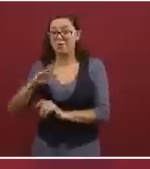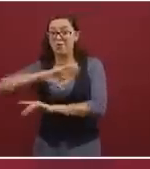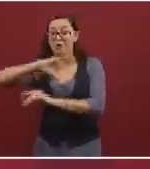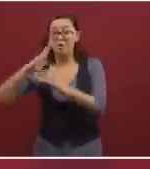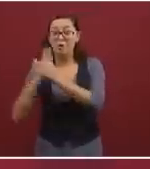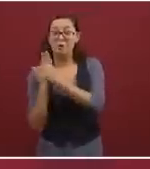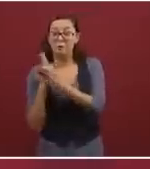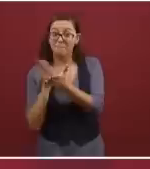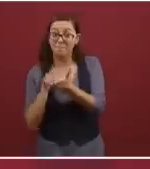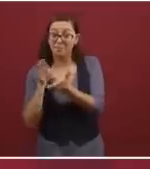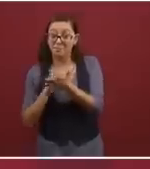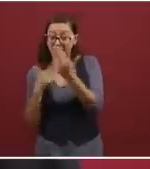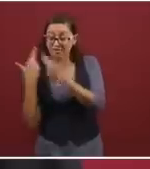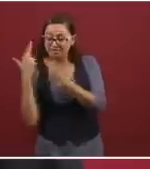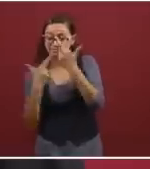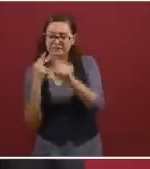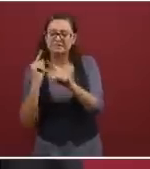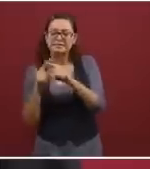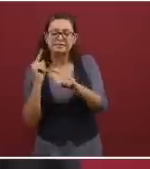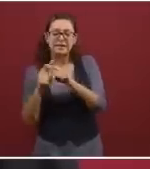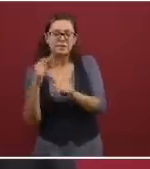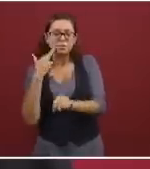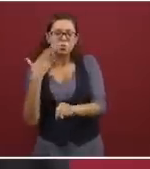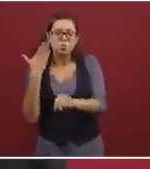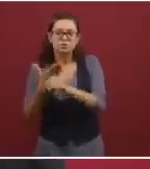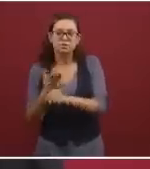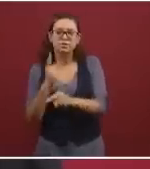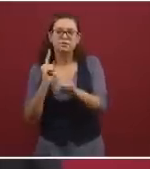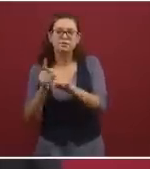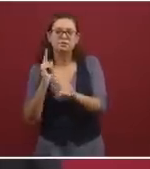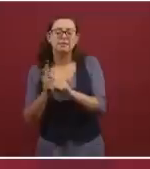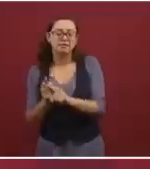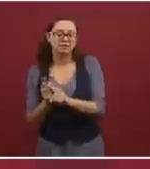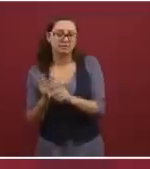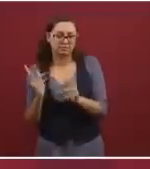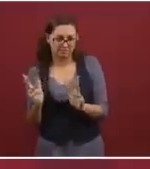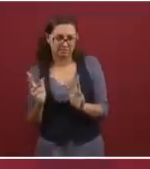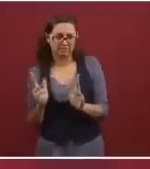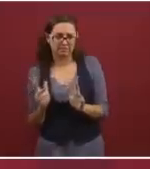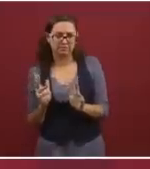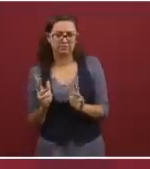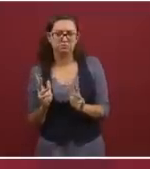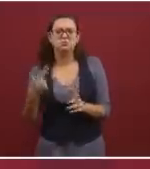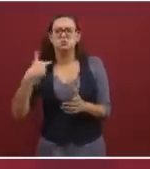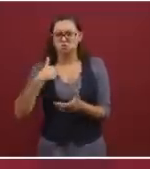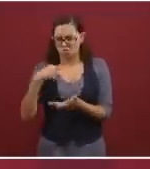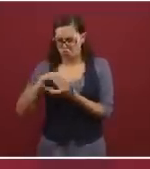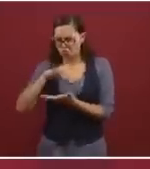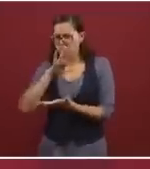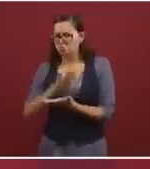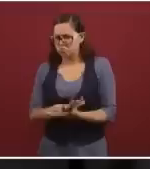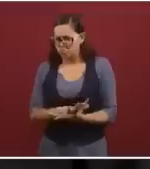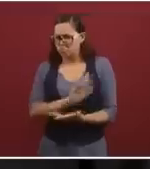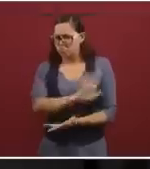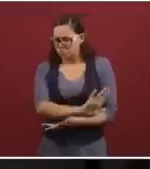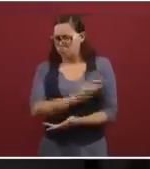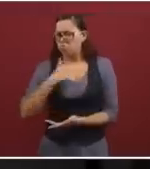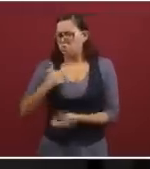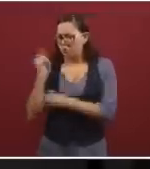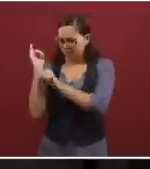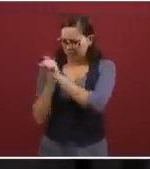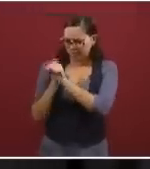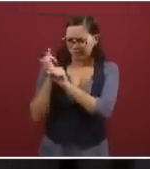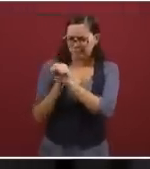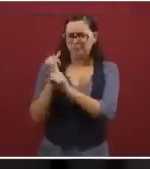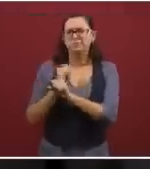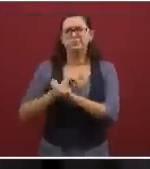y a quién corresponde resolver. Entonces, yo registro lo que me está planteando y vamos